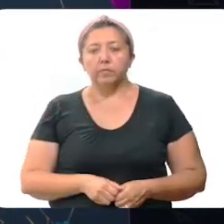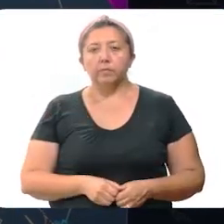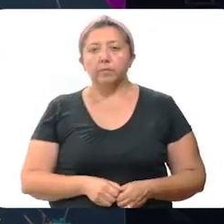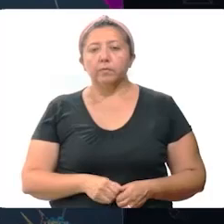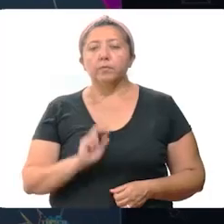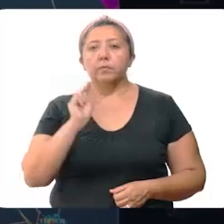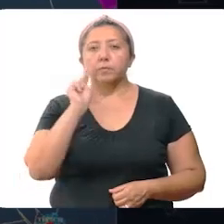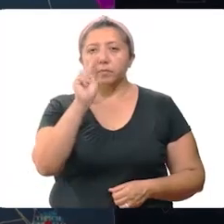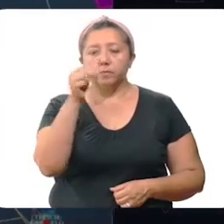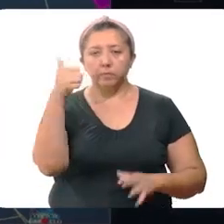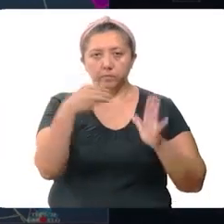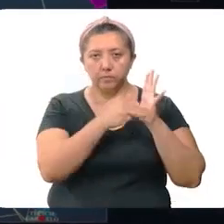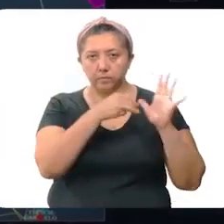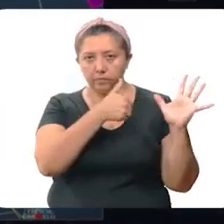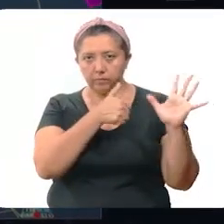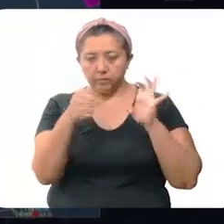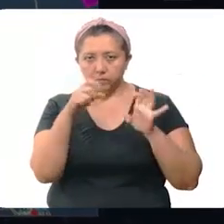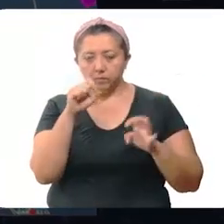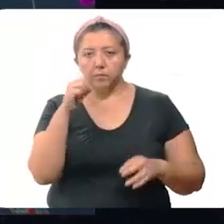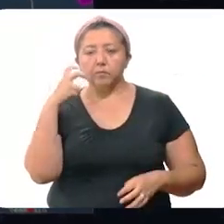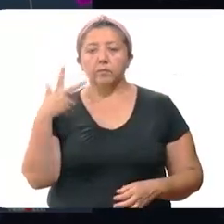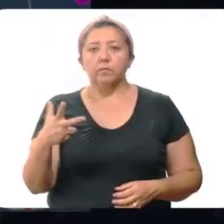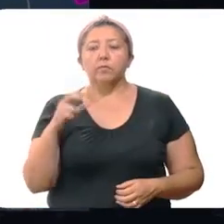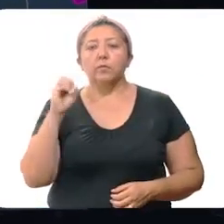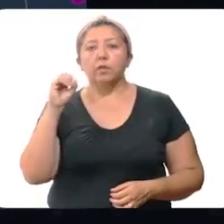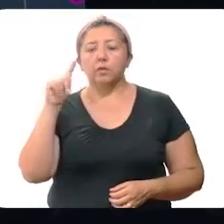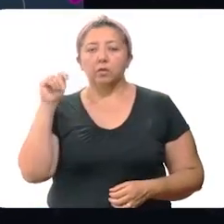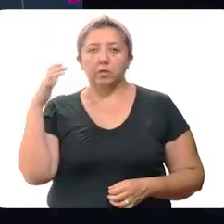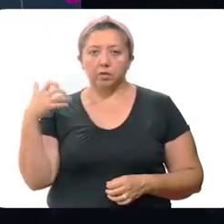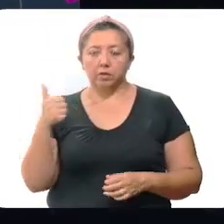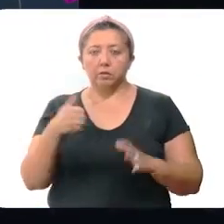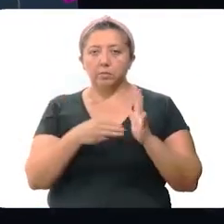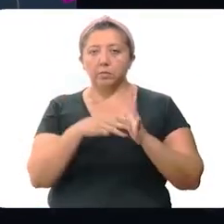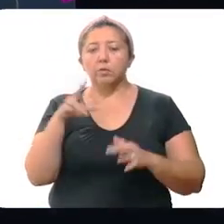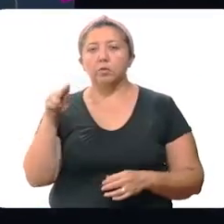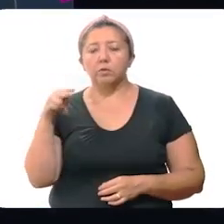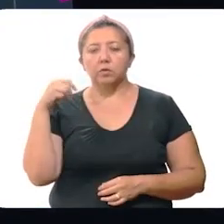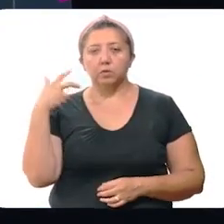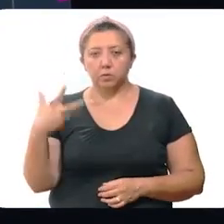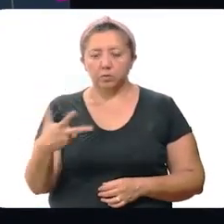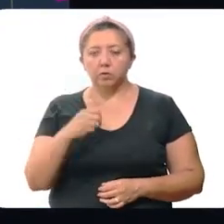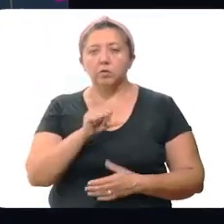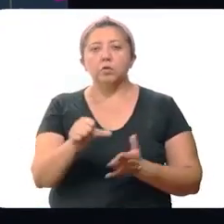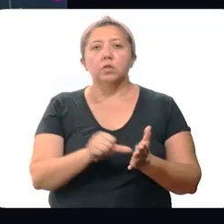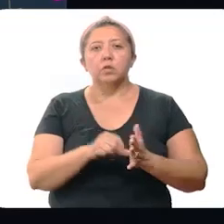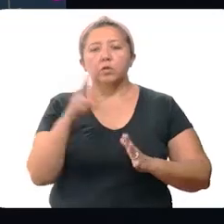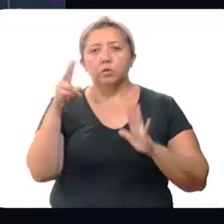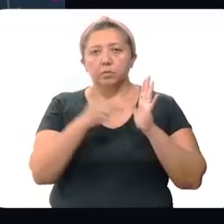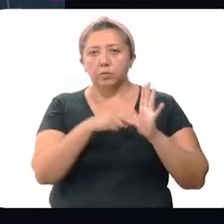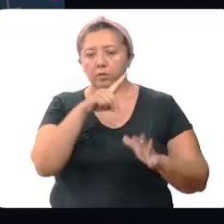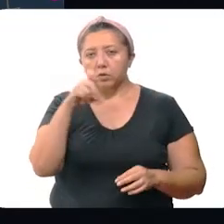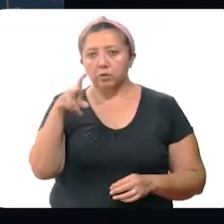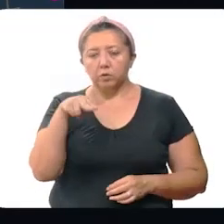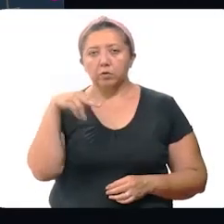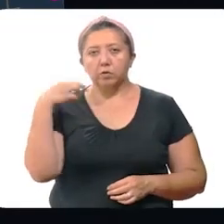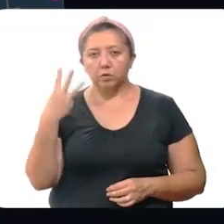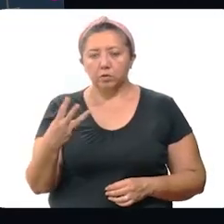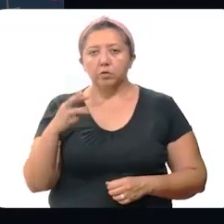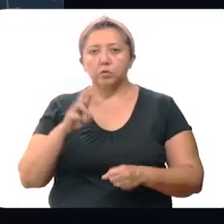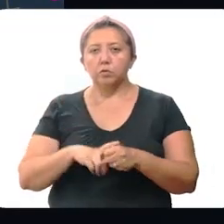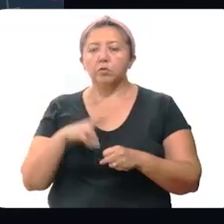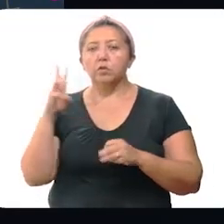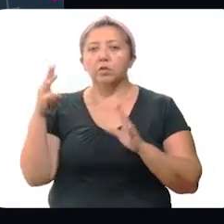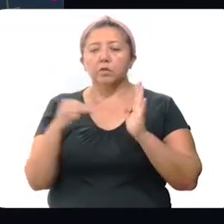en zona norte 6.628, zona oriente 6.088, zona centro 2.183, zona